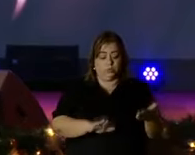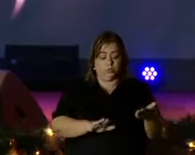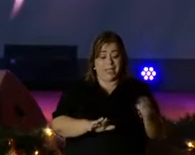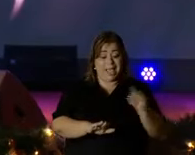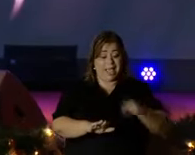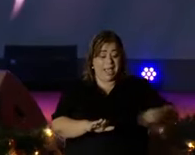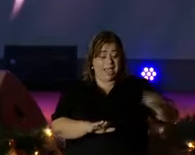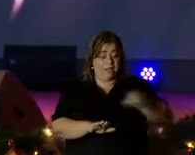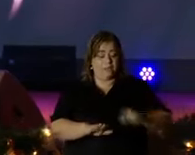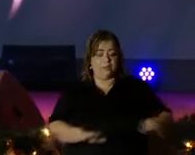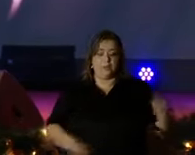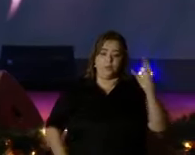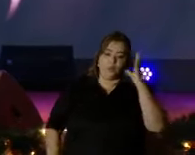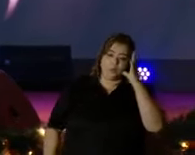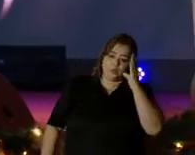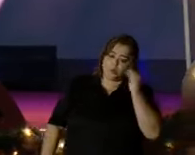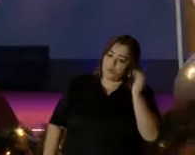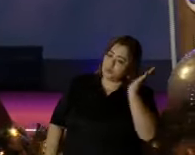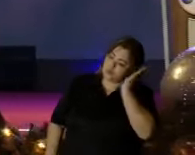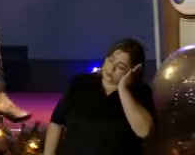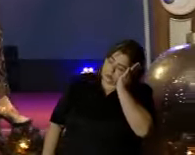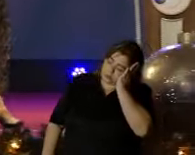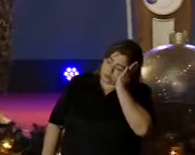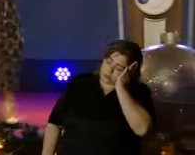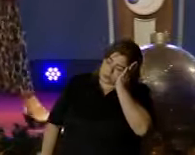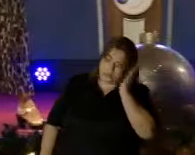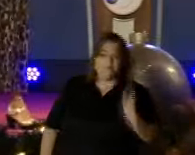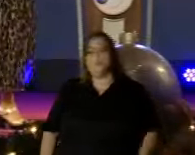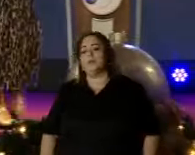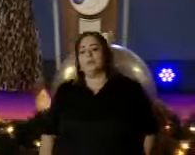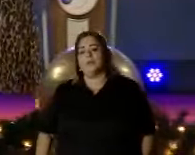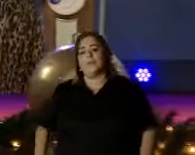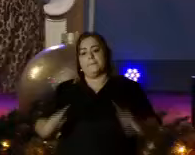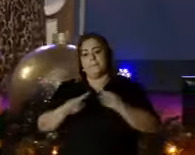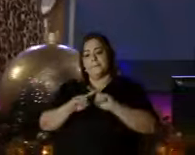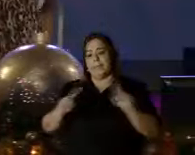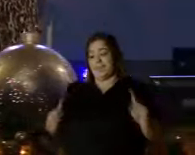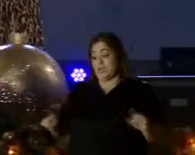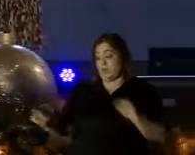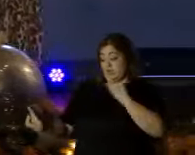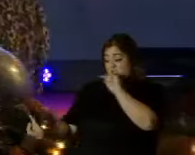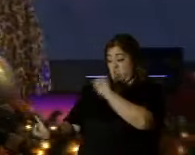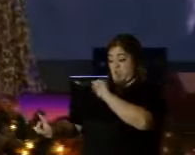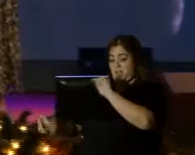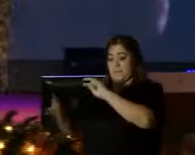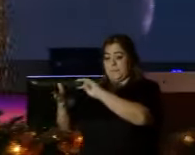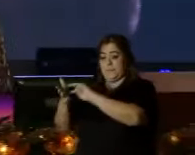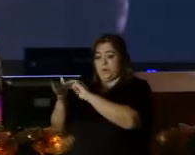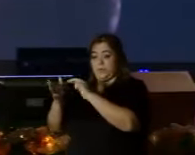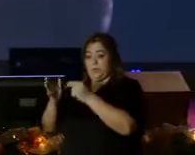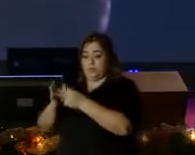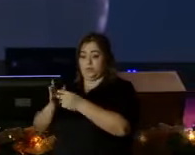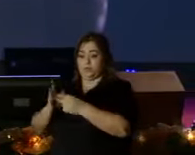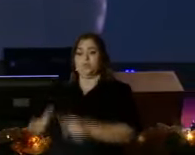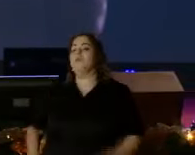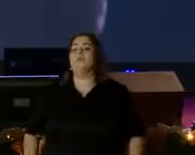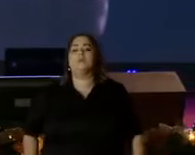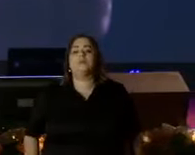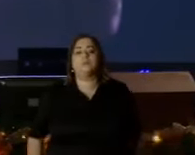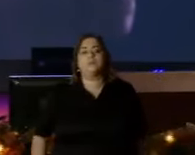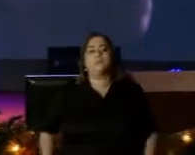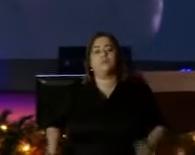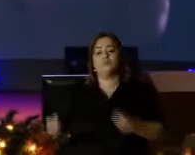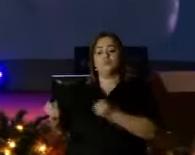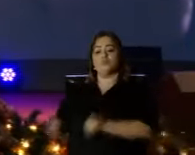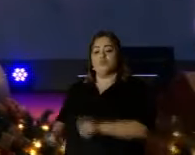duermen, duermen. Diga conmigo, ellos duermen. Pero aquí había un propósito. Había